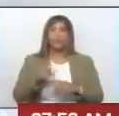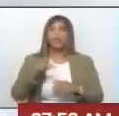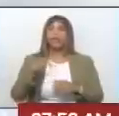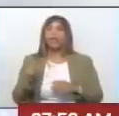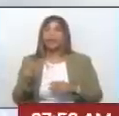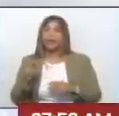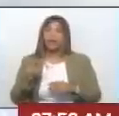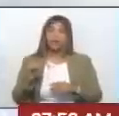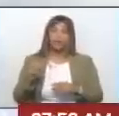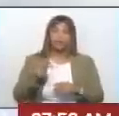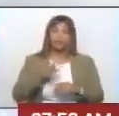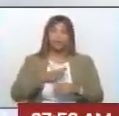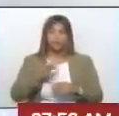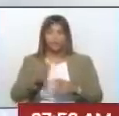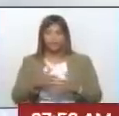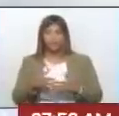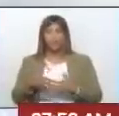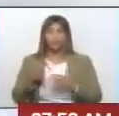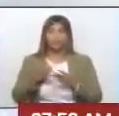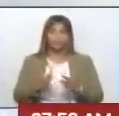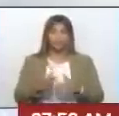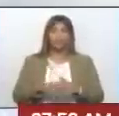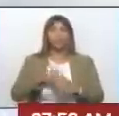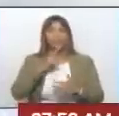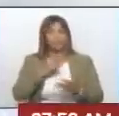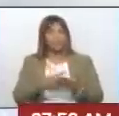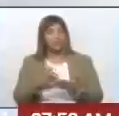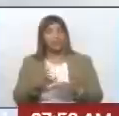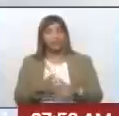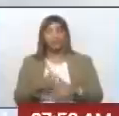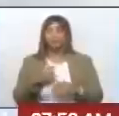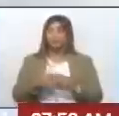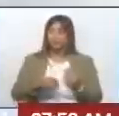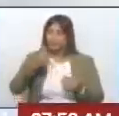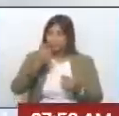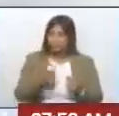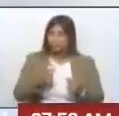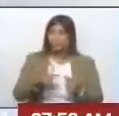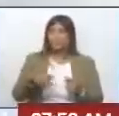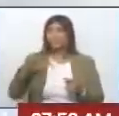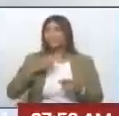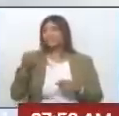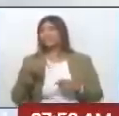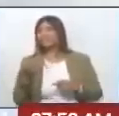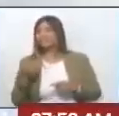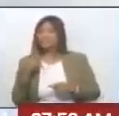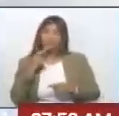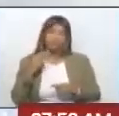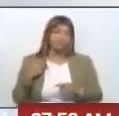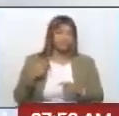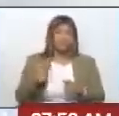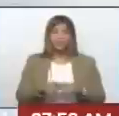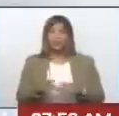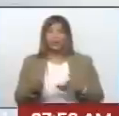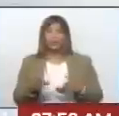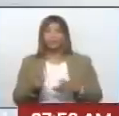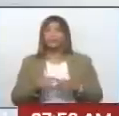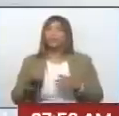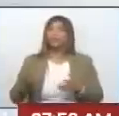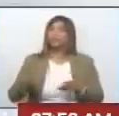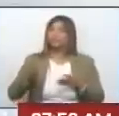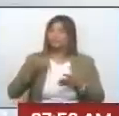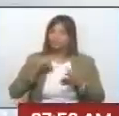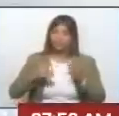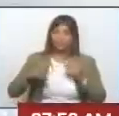arrogancia norteamericana. Y es verdad, en el comportamiento, en las declaraciones, en la doctrina, incluso